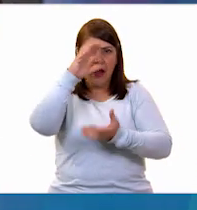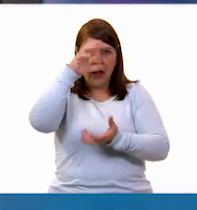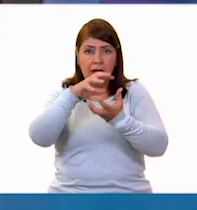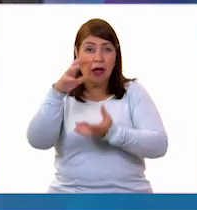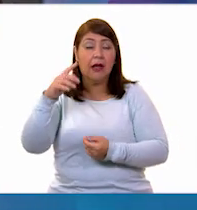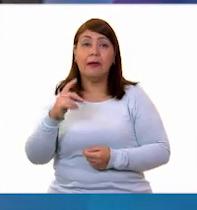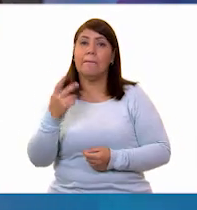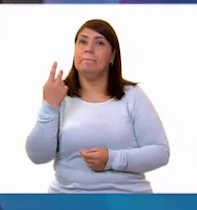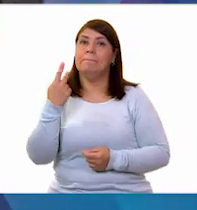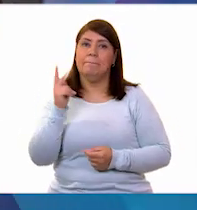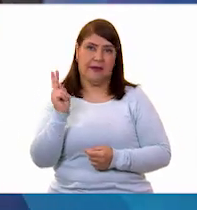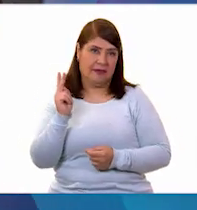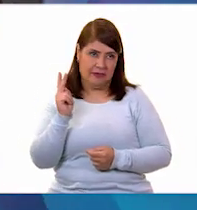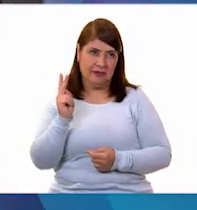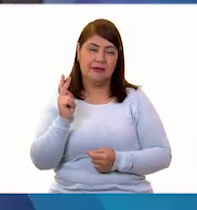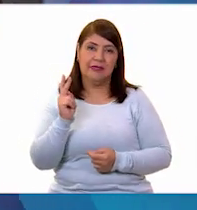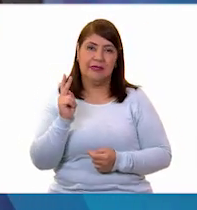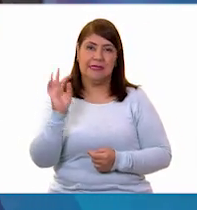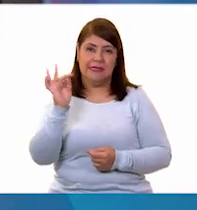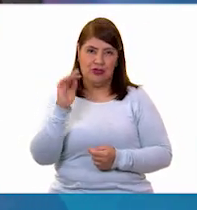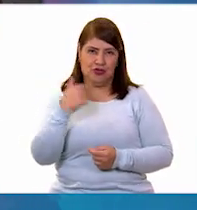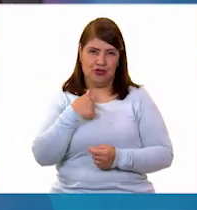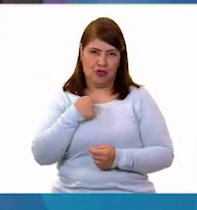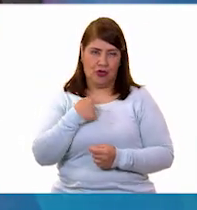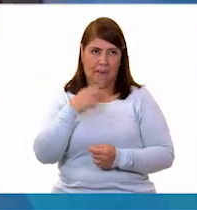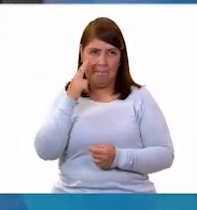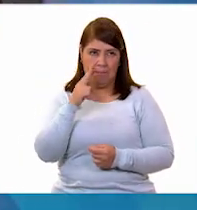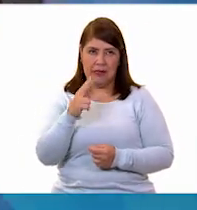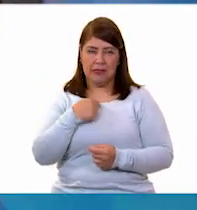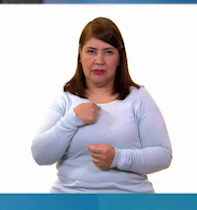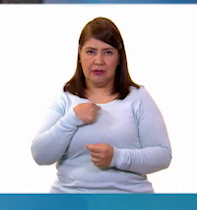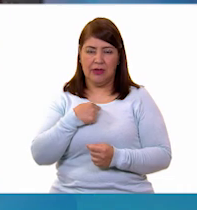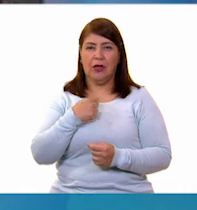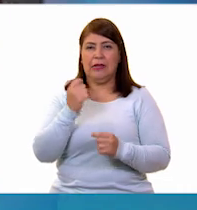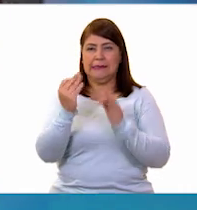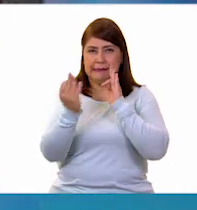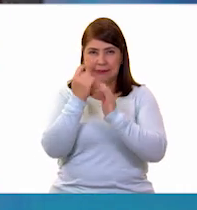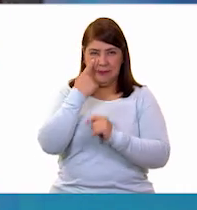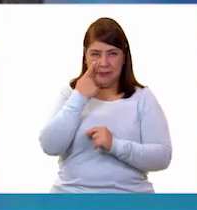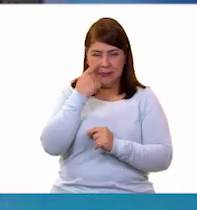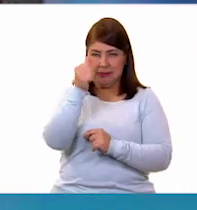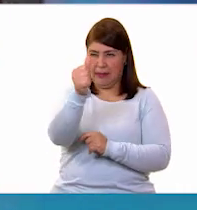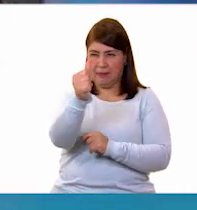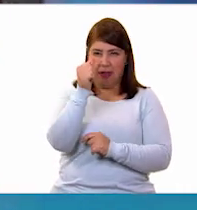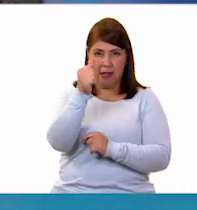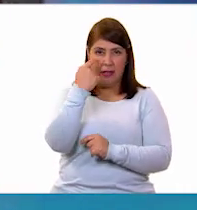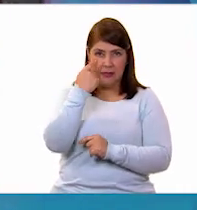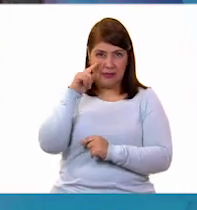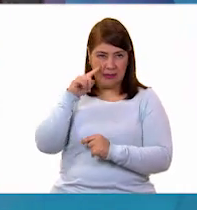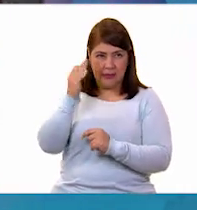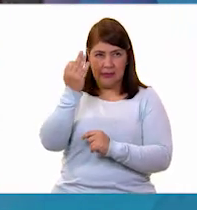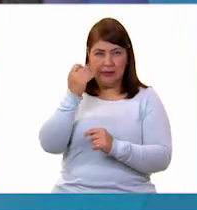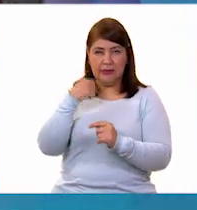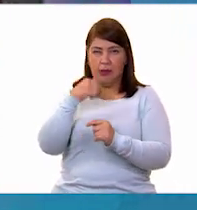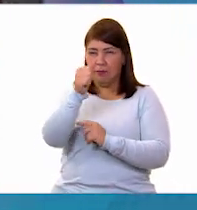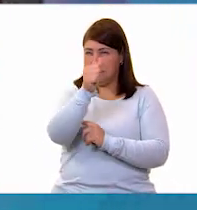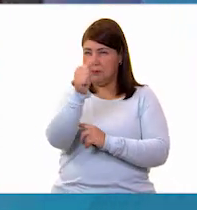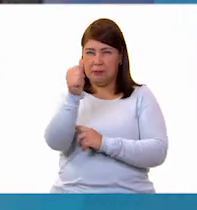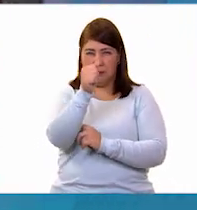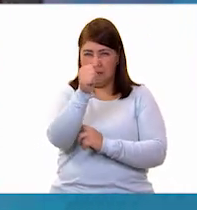Si nosotros vemos a nuestro dedo cerca de nuestro ojo, pues podemos tapar muchas